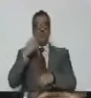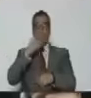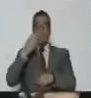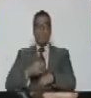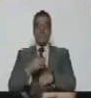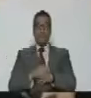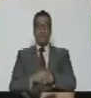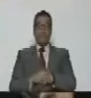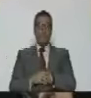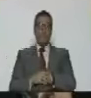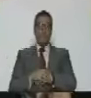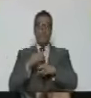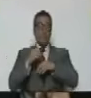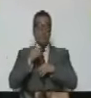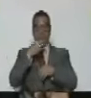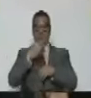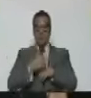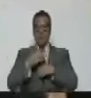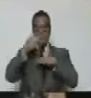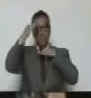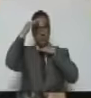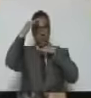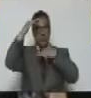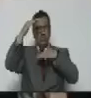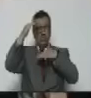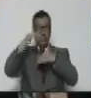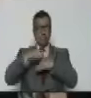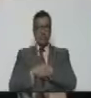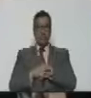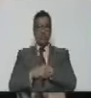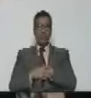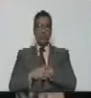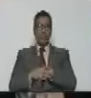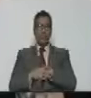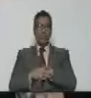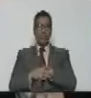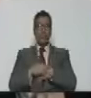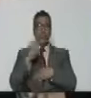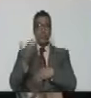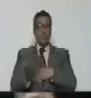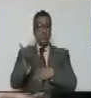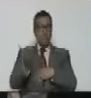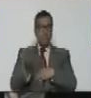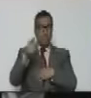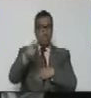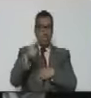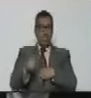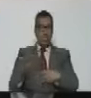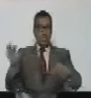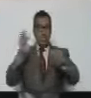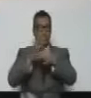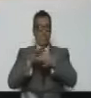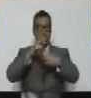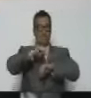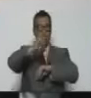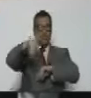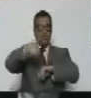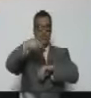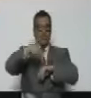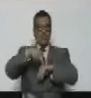realmente complacidos y saludamos la importantísima unidad